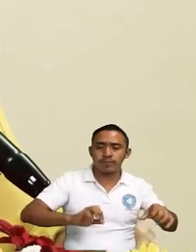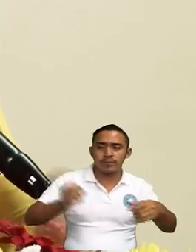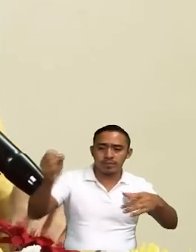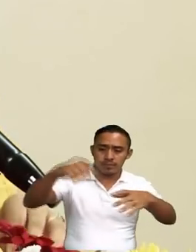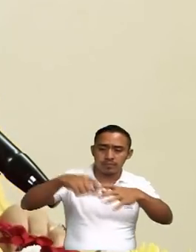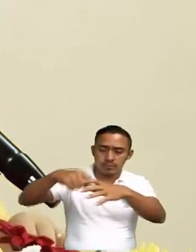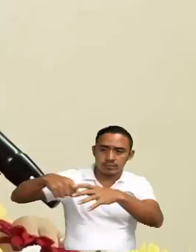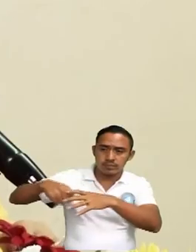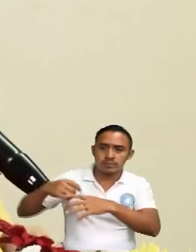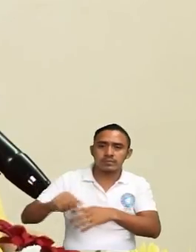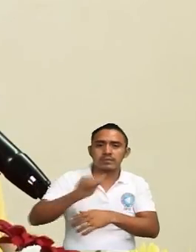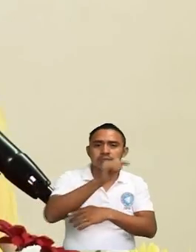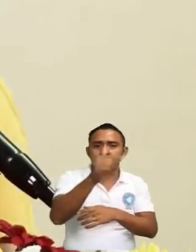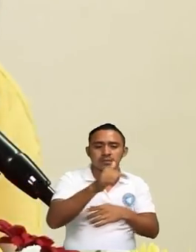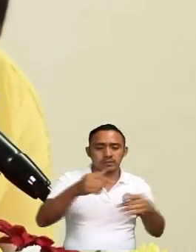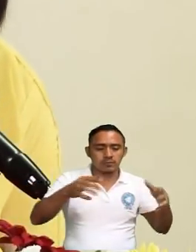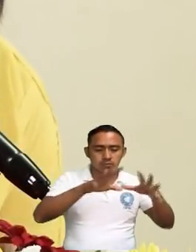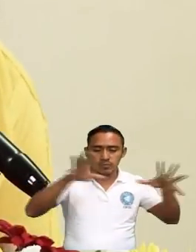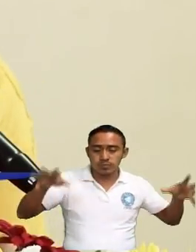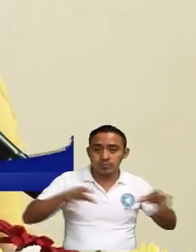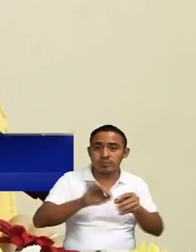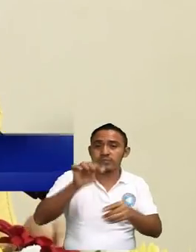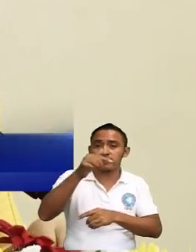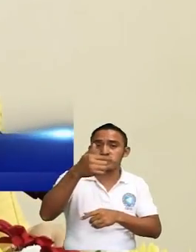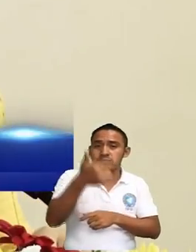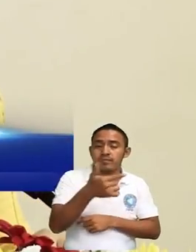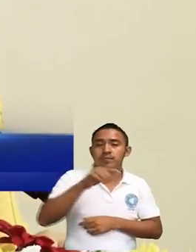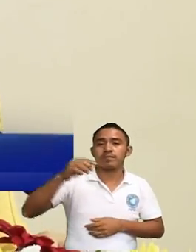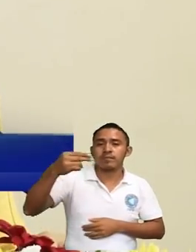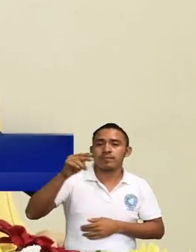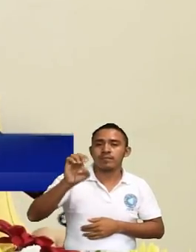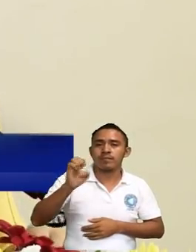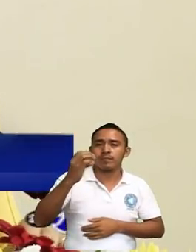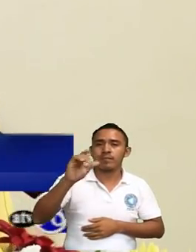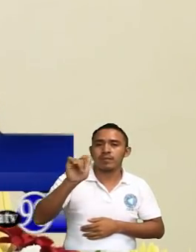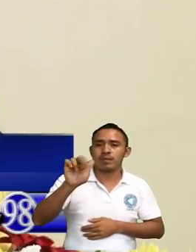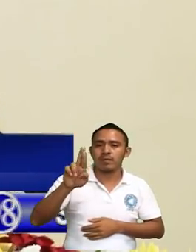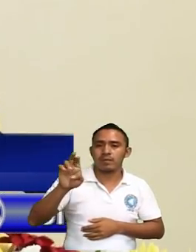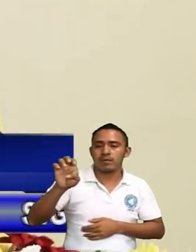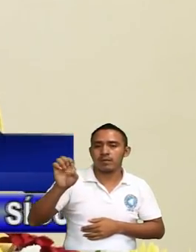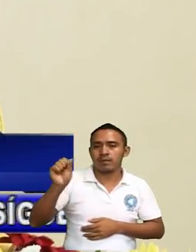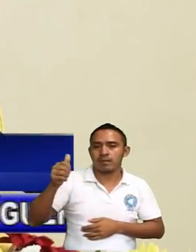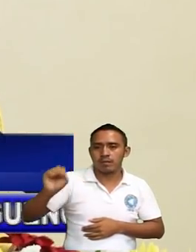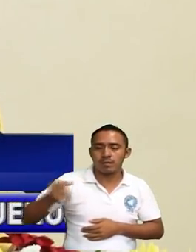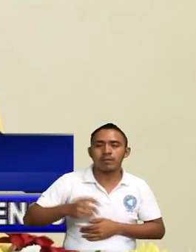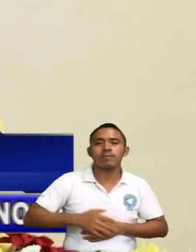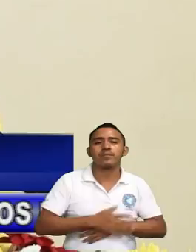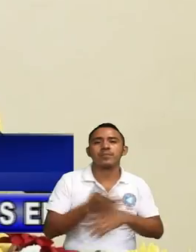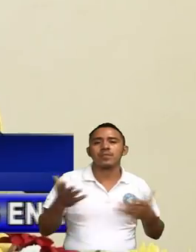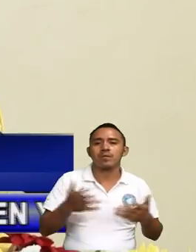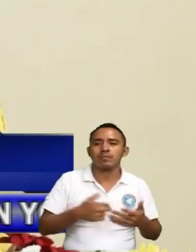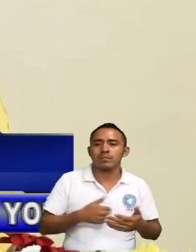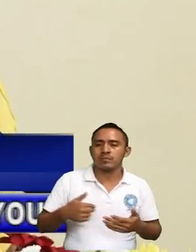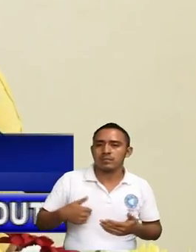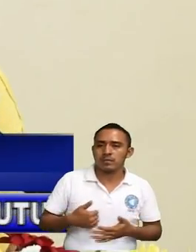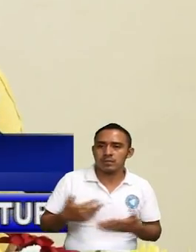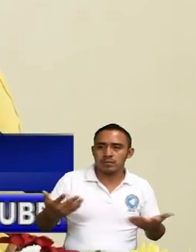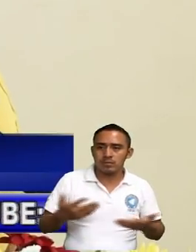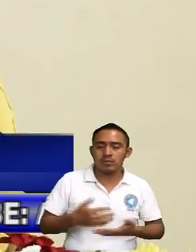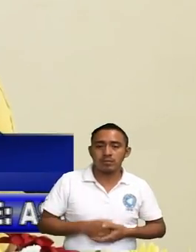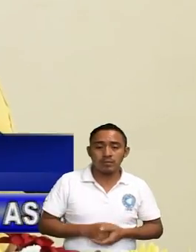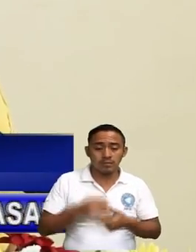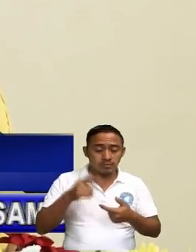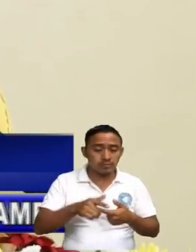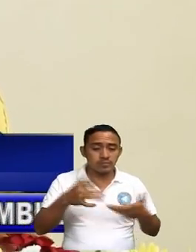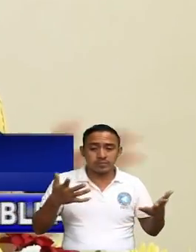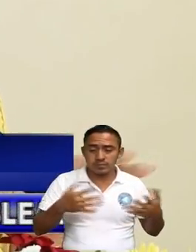reforestar 7 hectáreas a nivel nacional. También destacar masivamente 19 jornadas